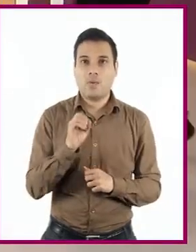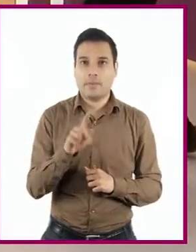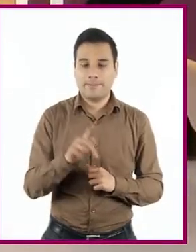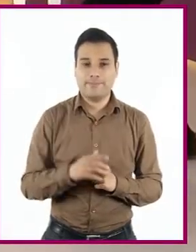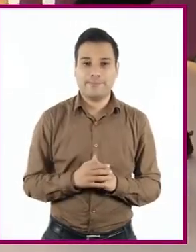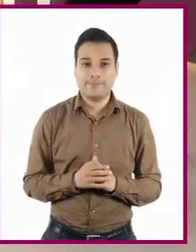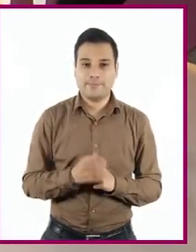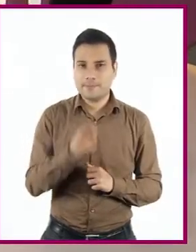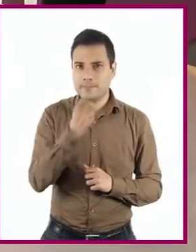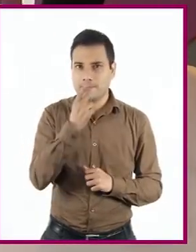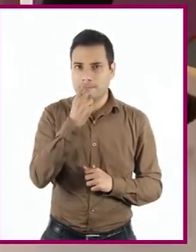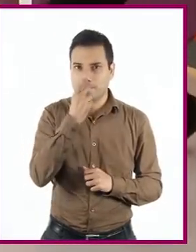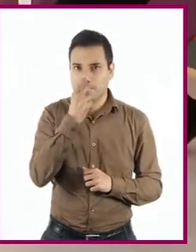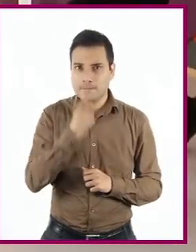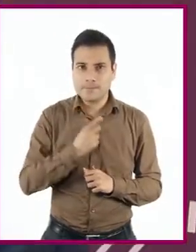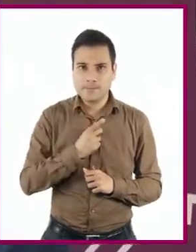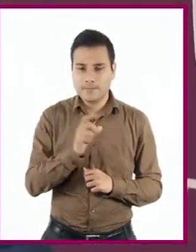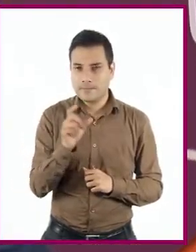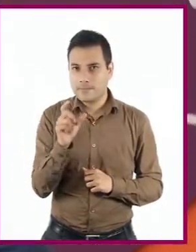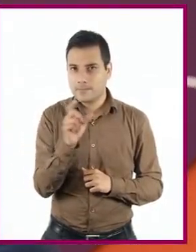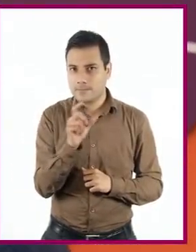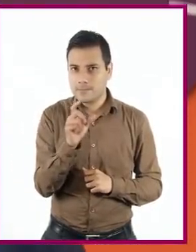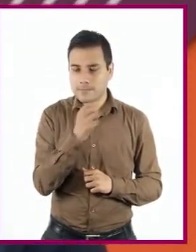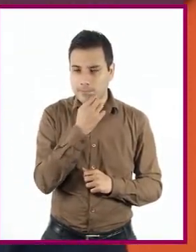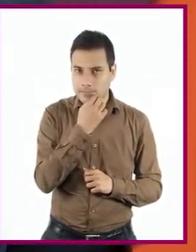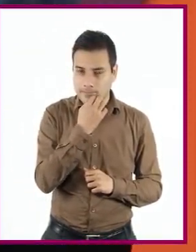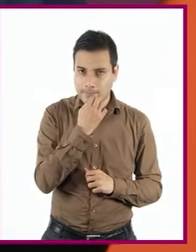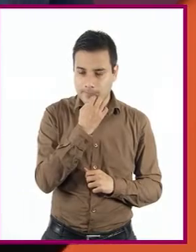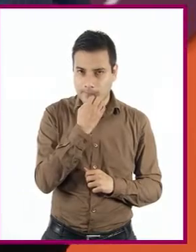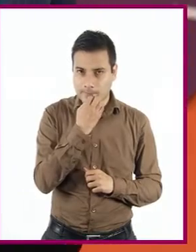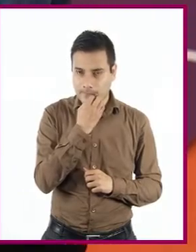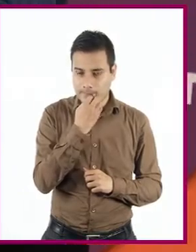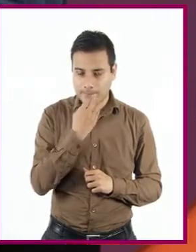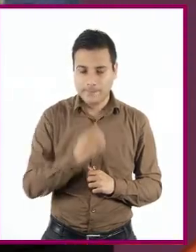¿Tú me dices hasta dónde, Manuel? Cárgate.